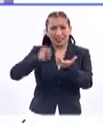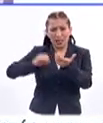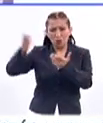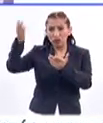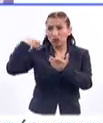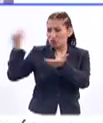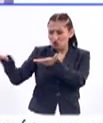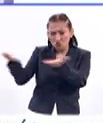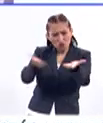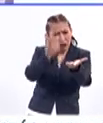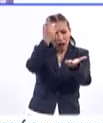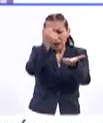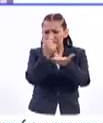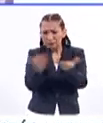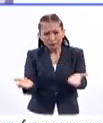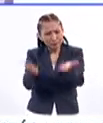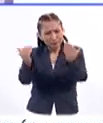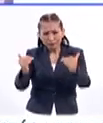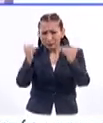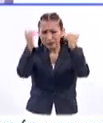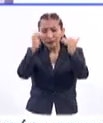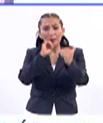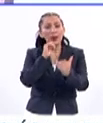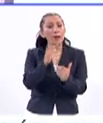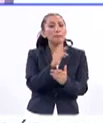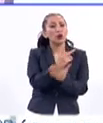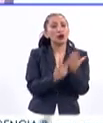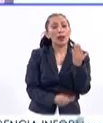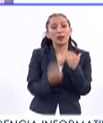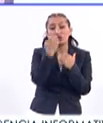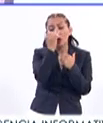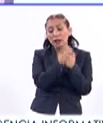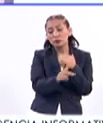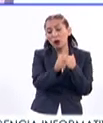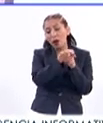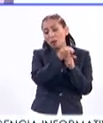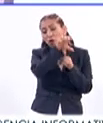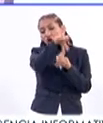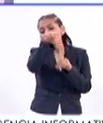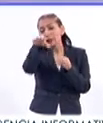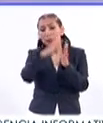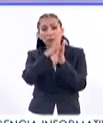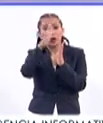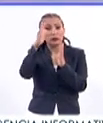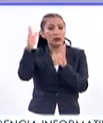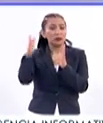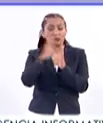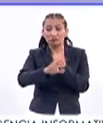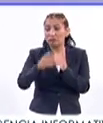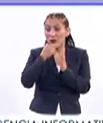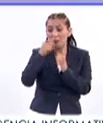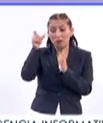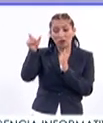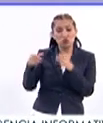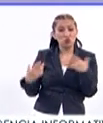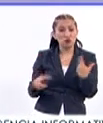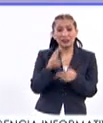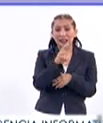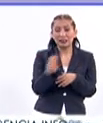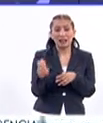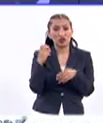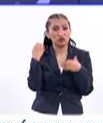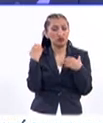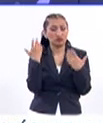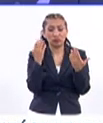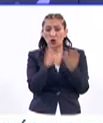época, y impulsar programas como las escuelas rurales y las bibliotecas. Es decir, estamos hablando de un hombre de